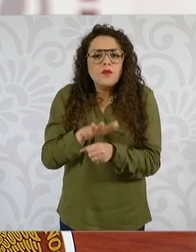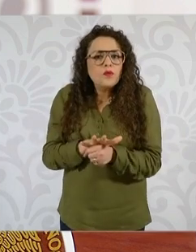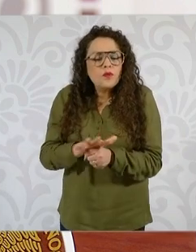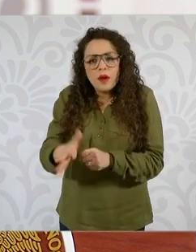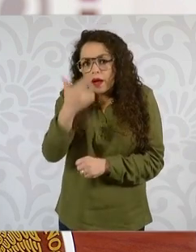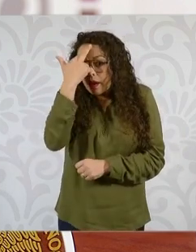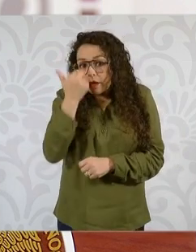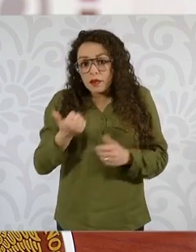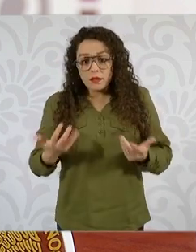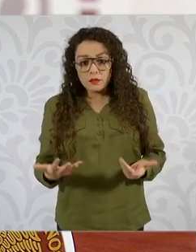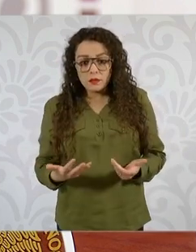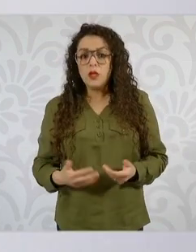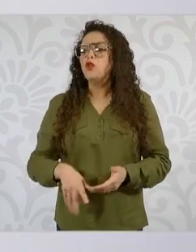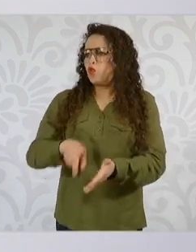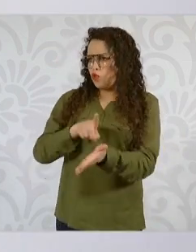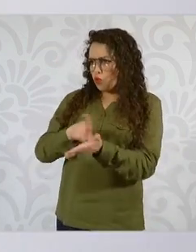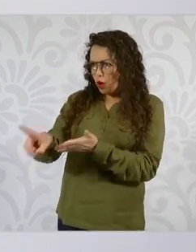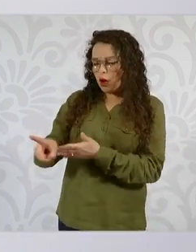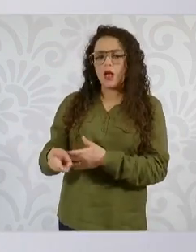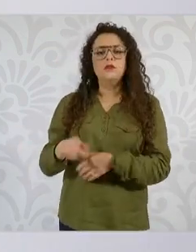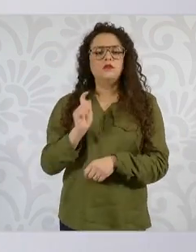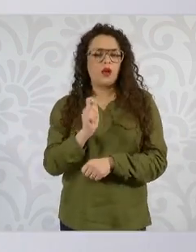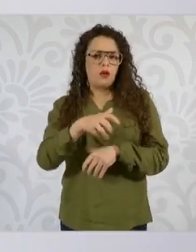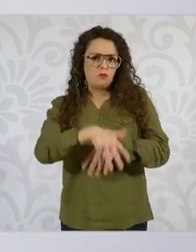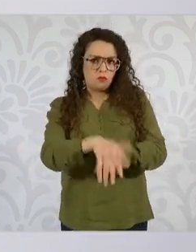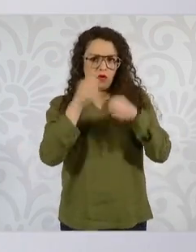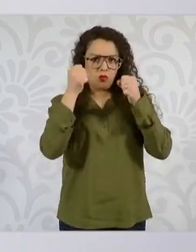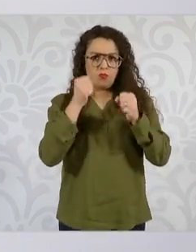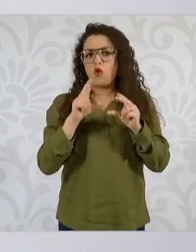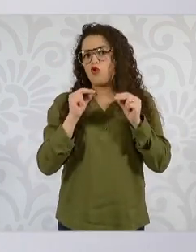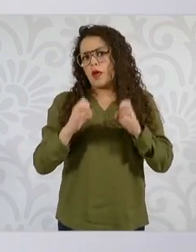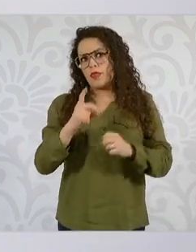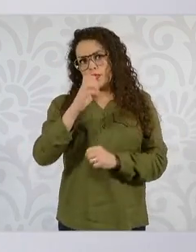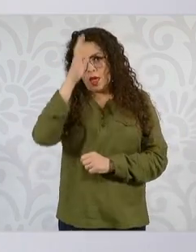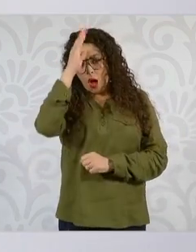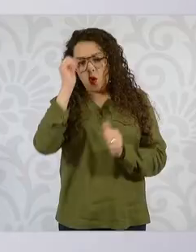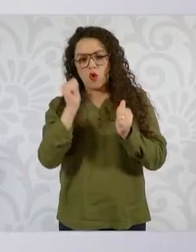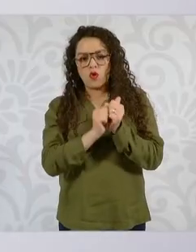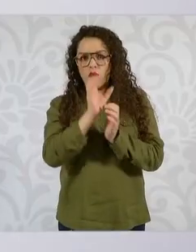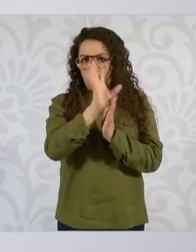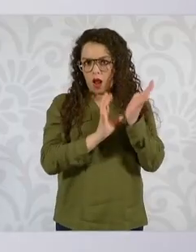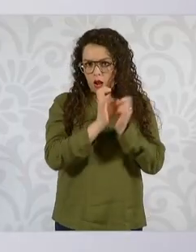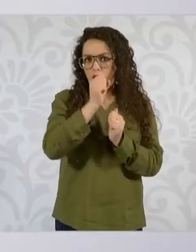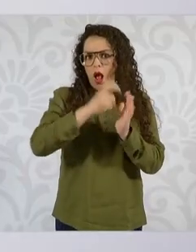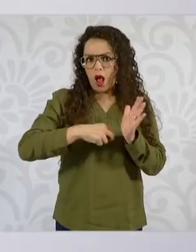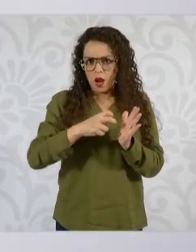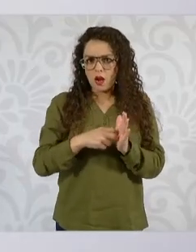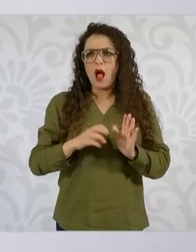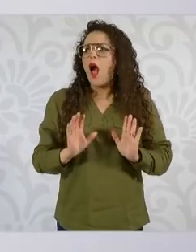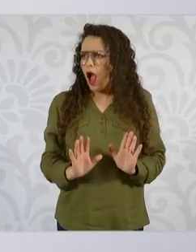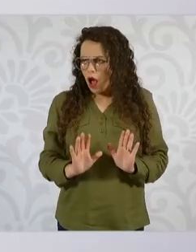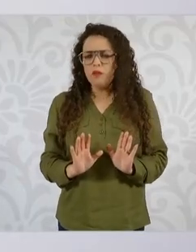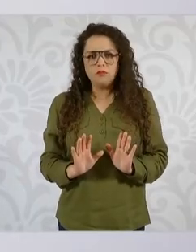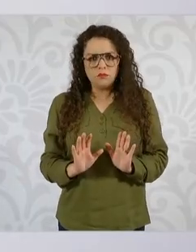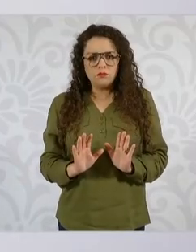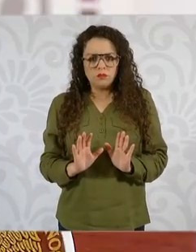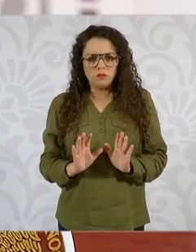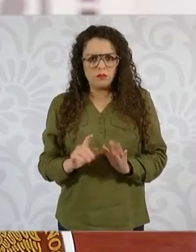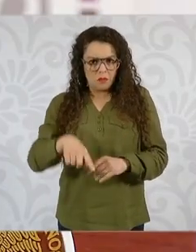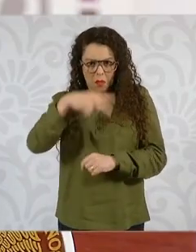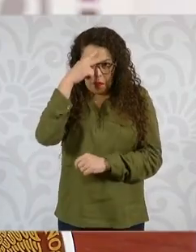tienen derecho a protestar por la porque no están de acuerdo con la reforma que se hizo México es un país